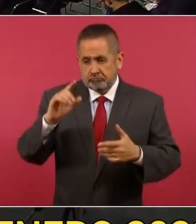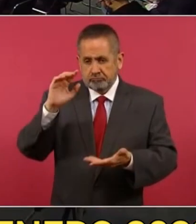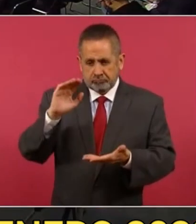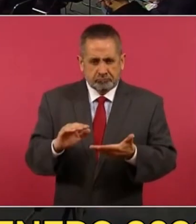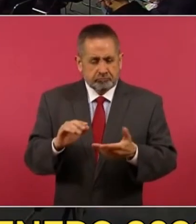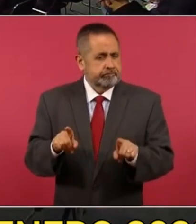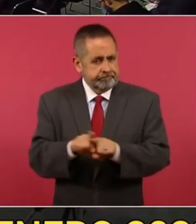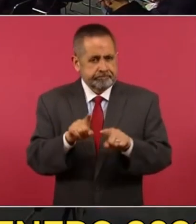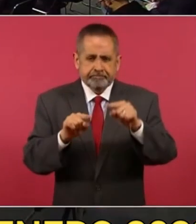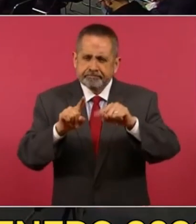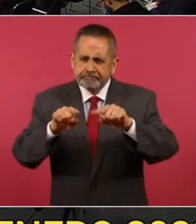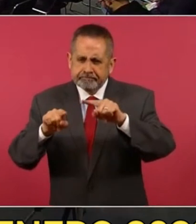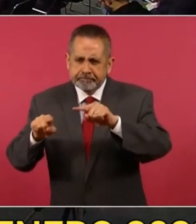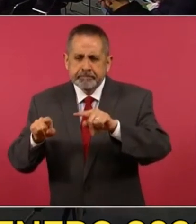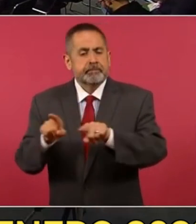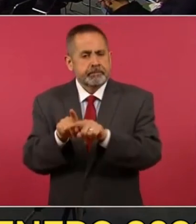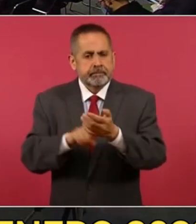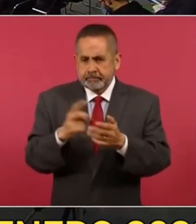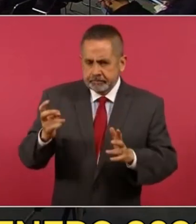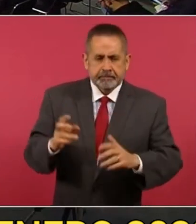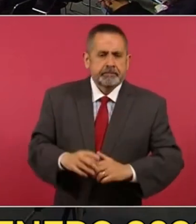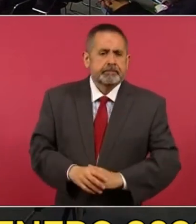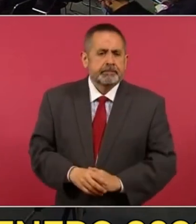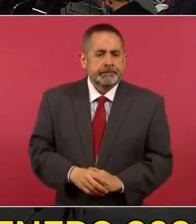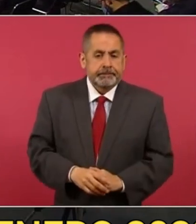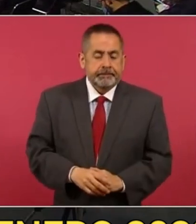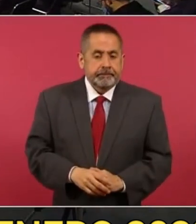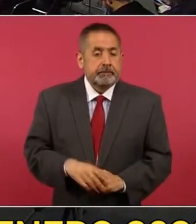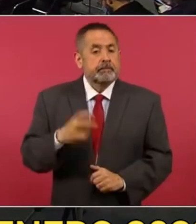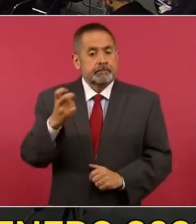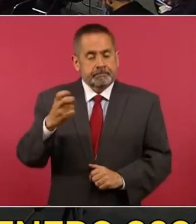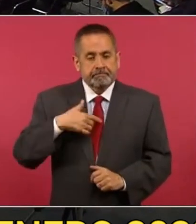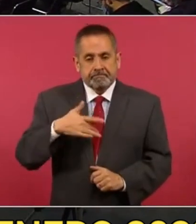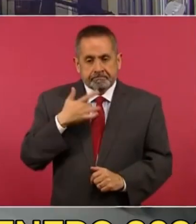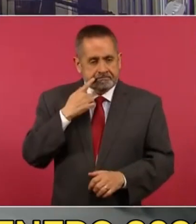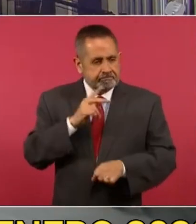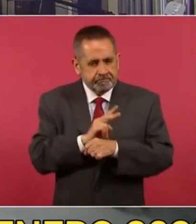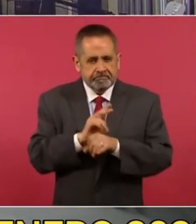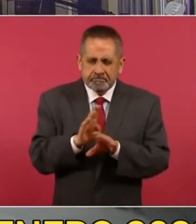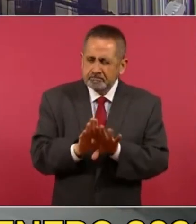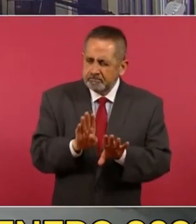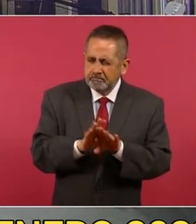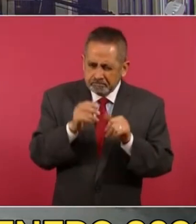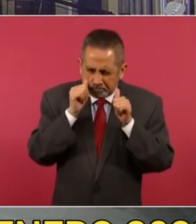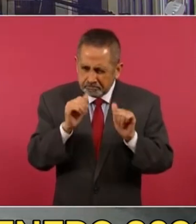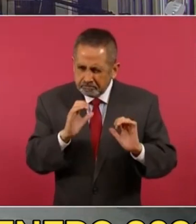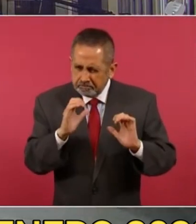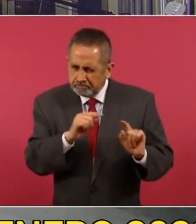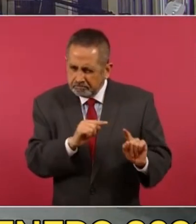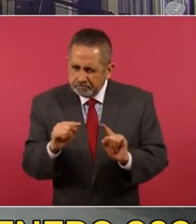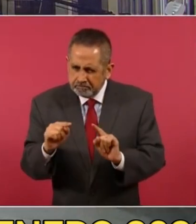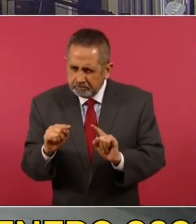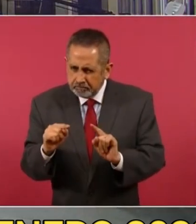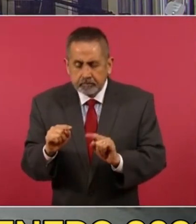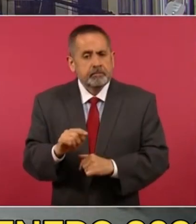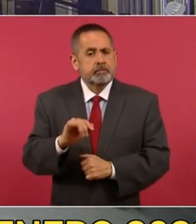24 productos. Así está, ¿verdad? Entonces, estamos constantemente viéndolo y sí vamos